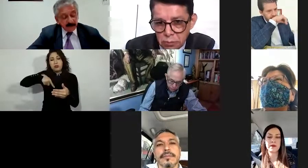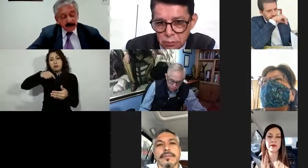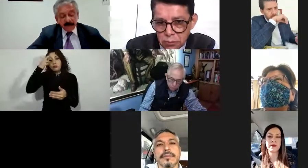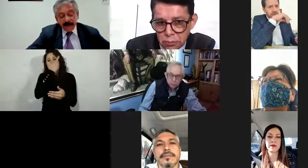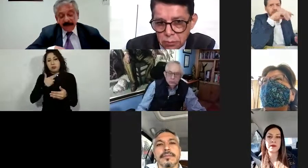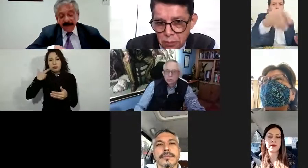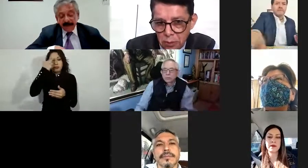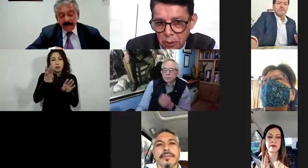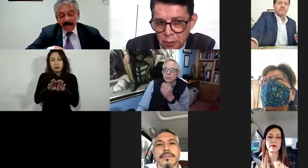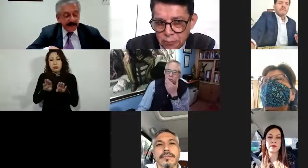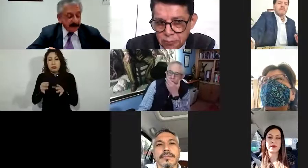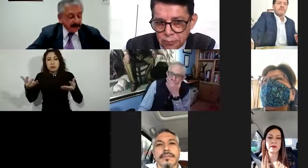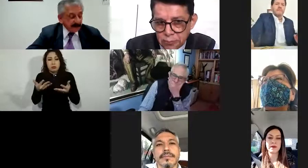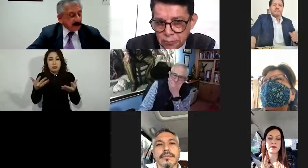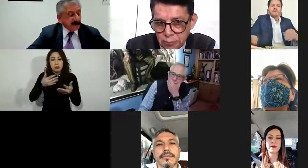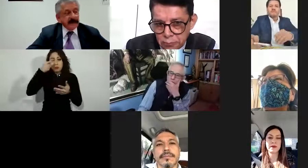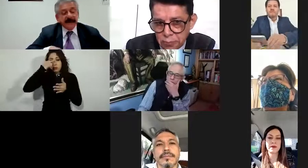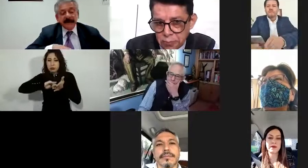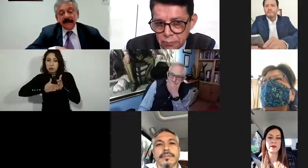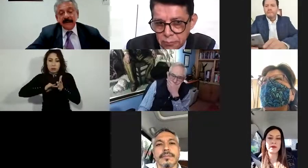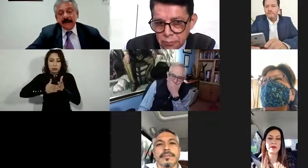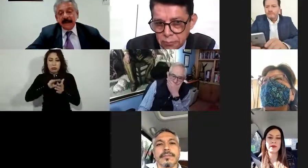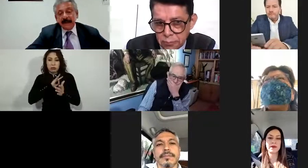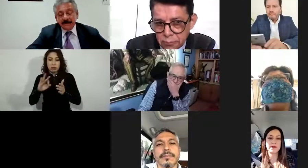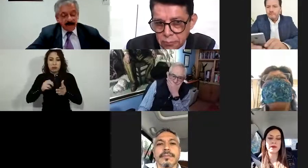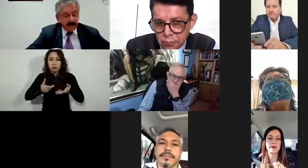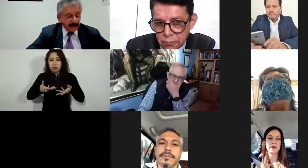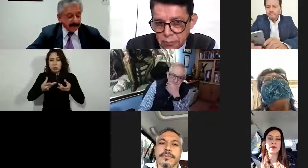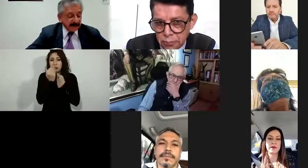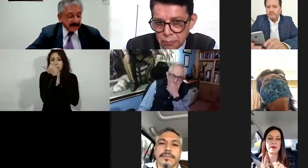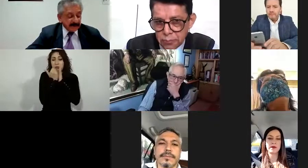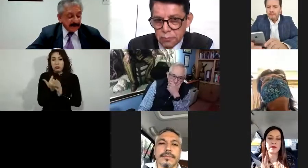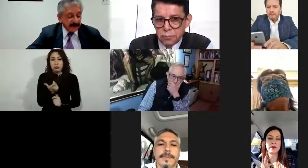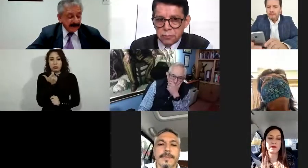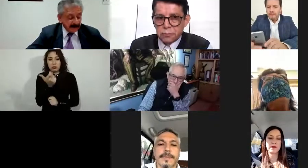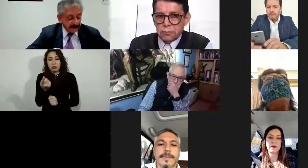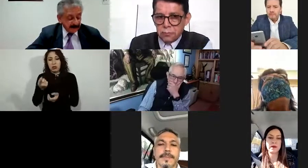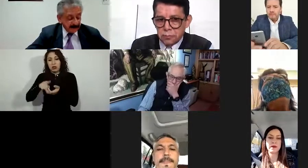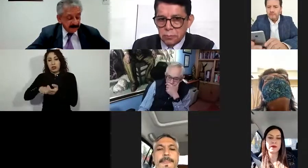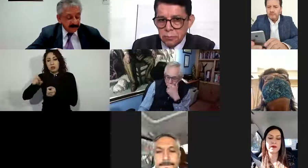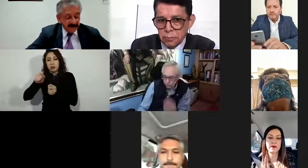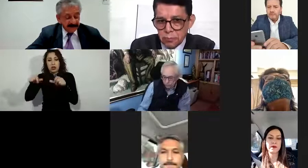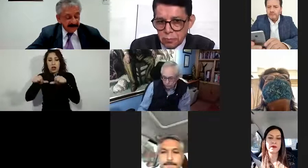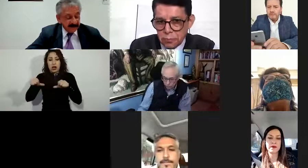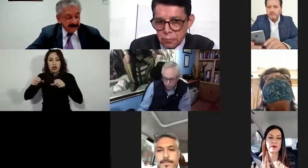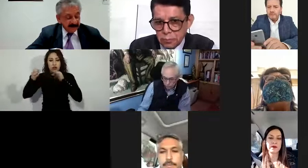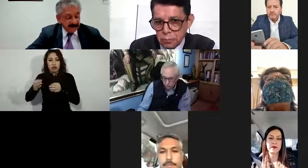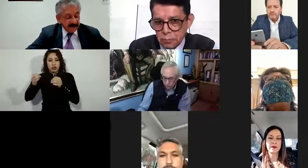por conducto de la Oficialía Mayor y por parte de la Tesorería,